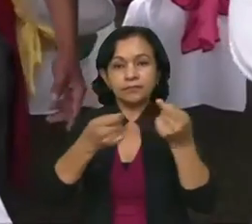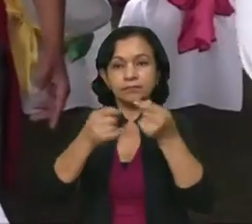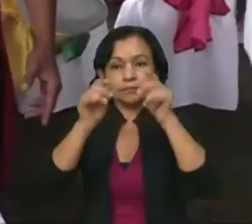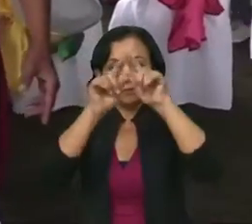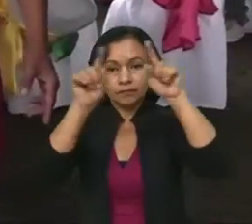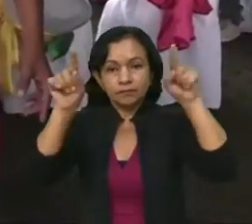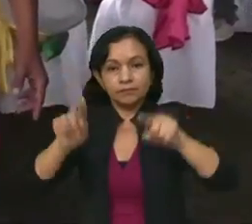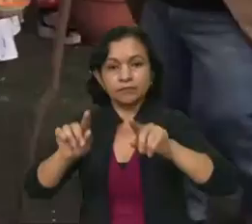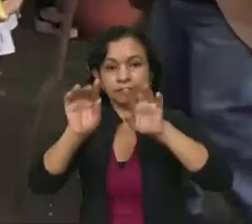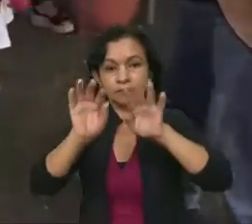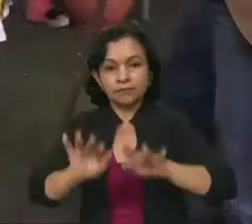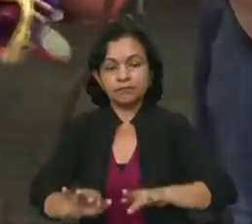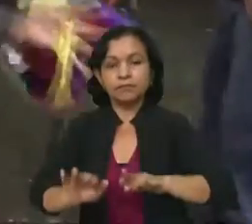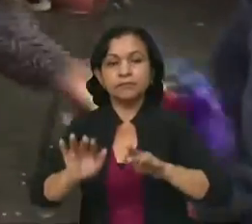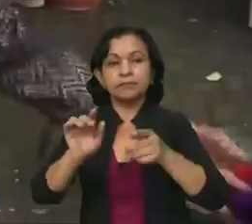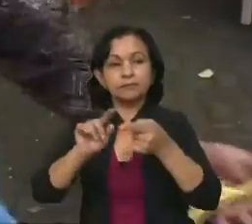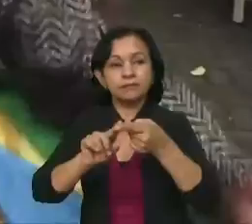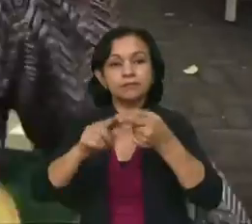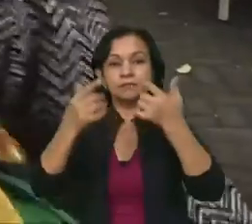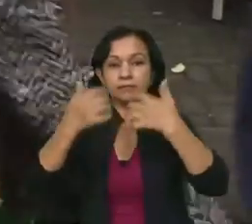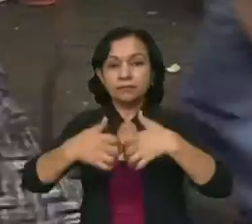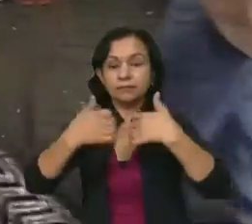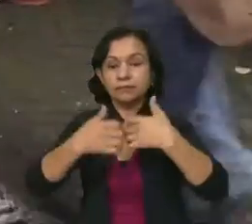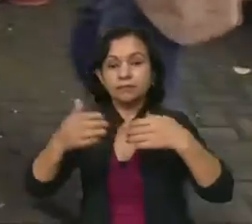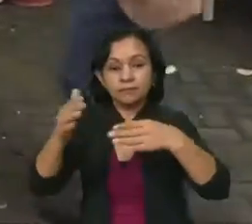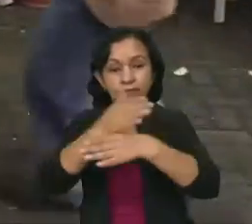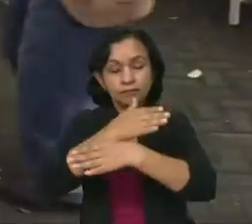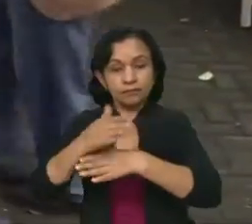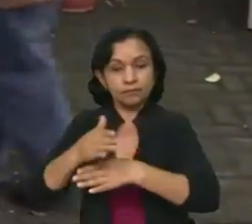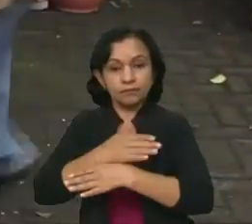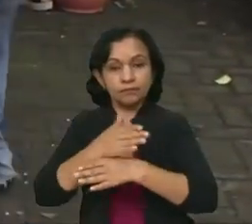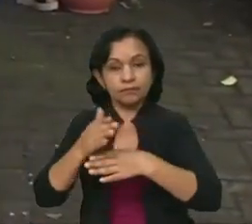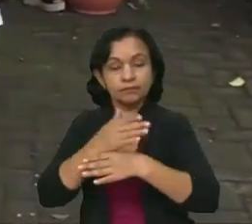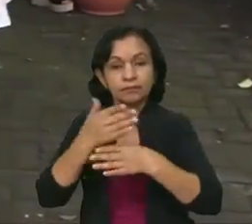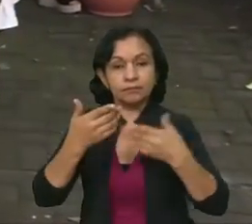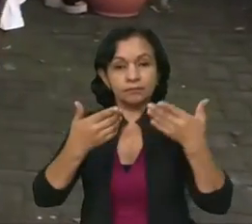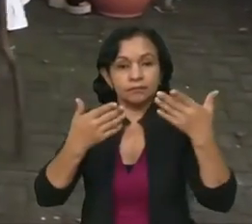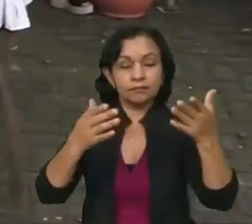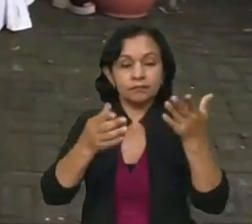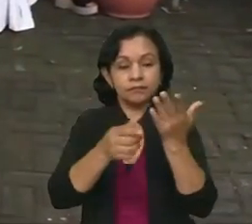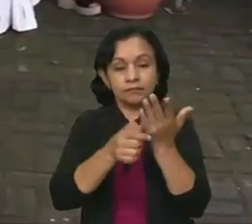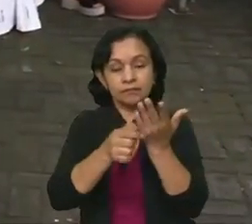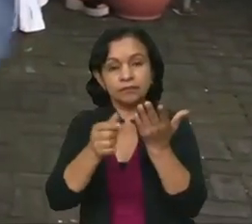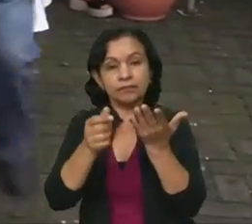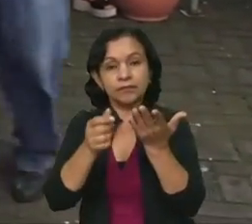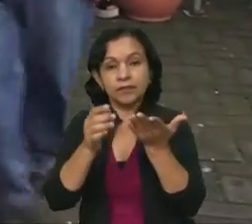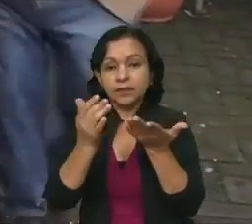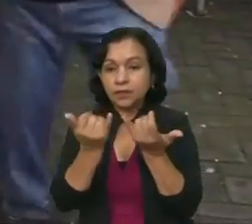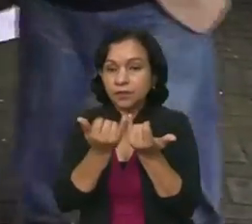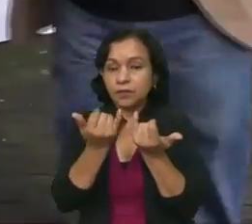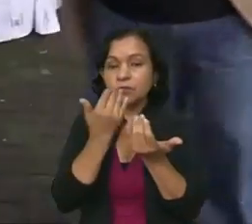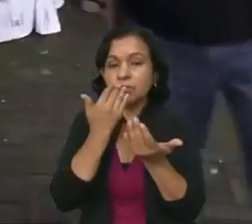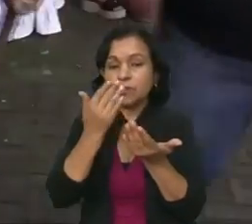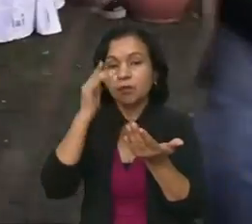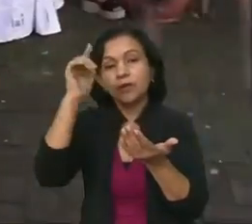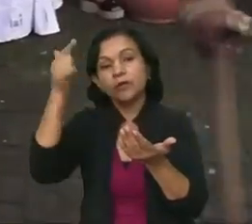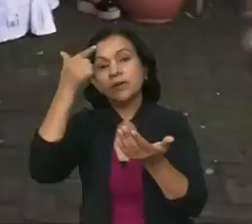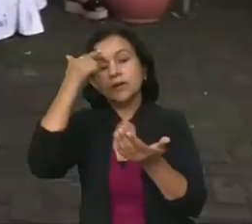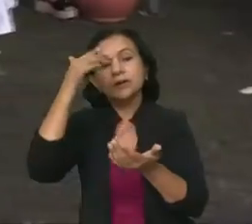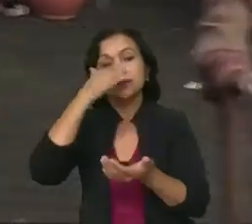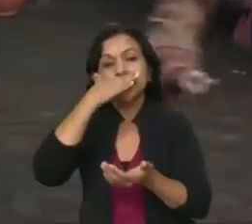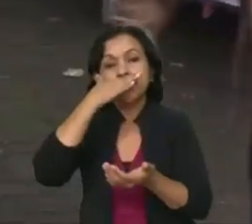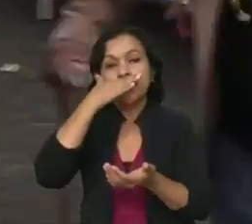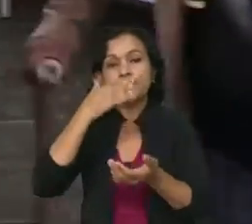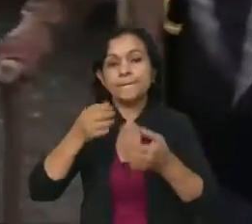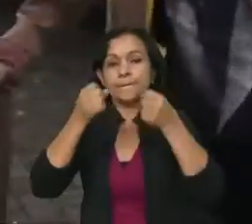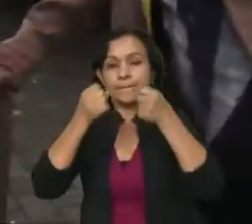Computación, Contabilidad, Administración de Empresa y Diseño y Elaboración de Productos de Cuero, impulsado desde el buen gobierno sandinista. Les